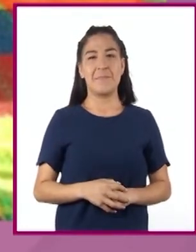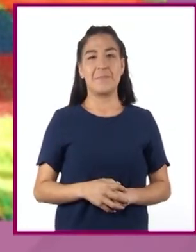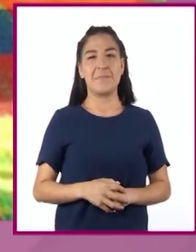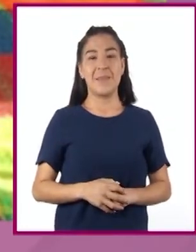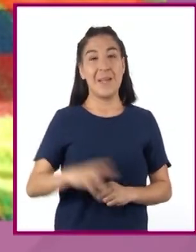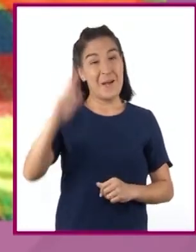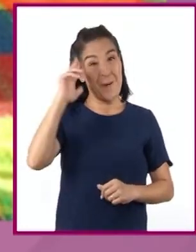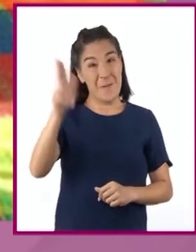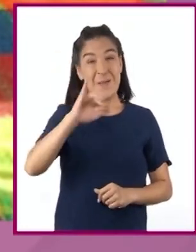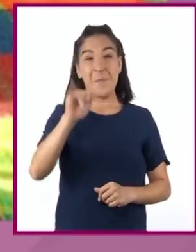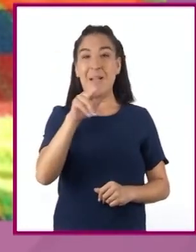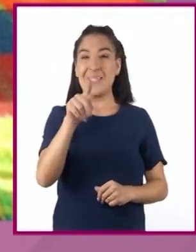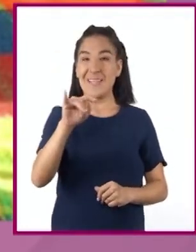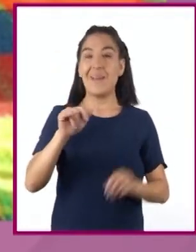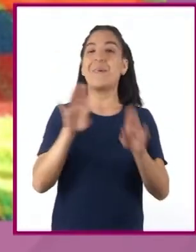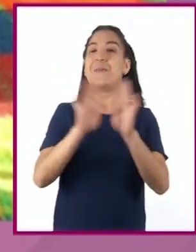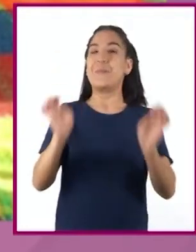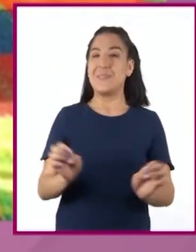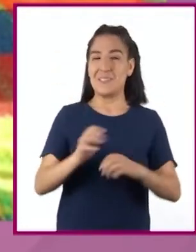Hola Juanita, ¿cómo estás?